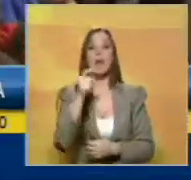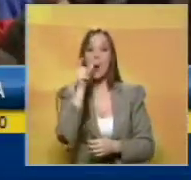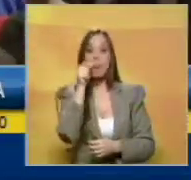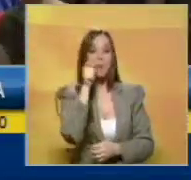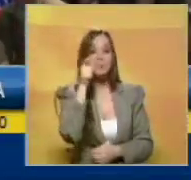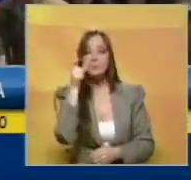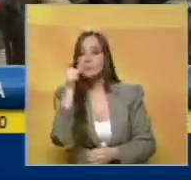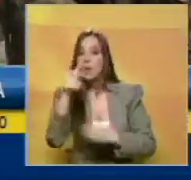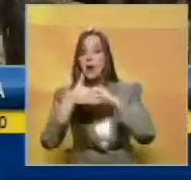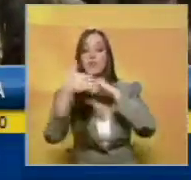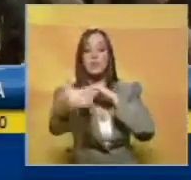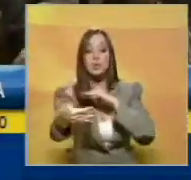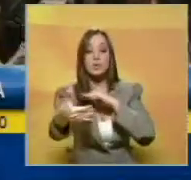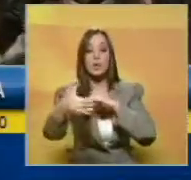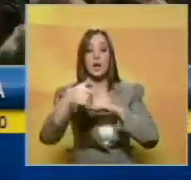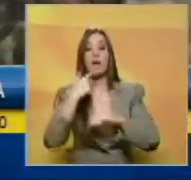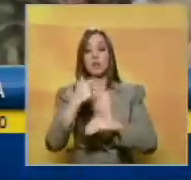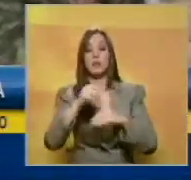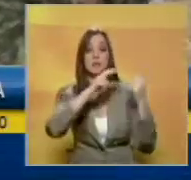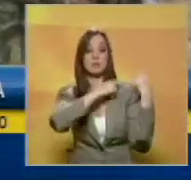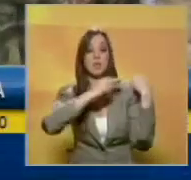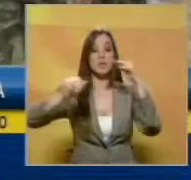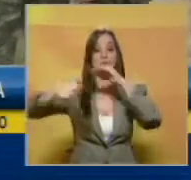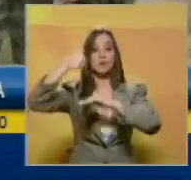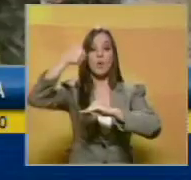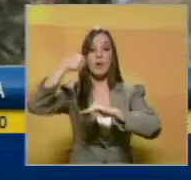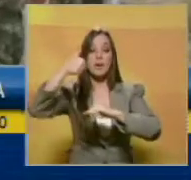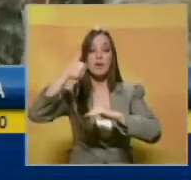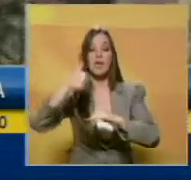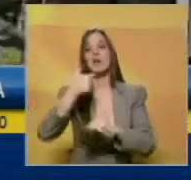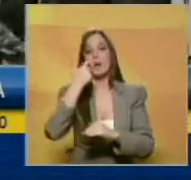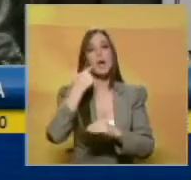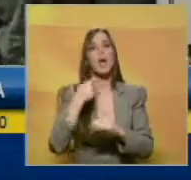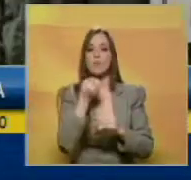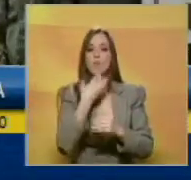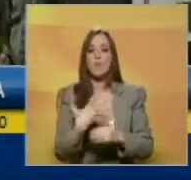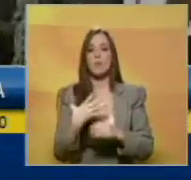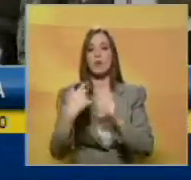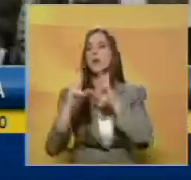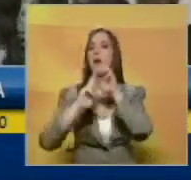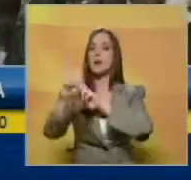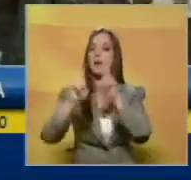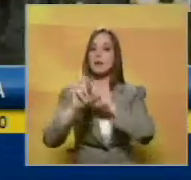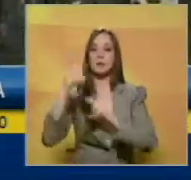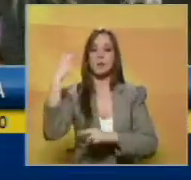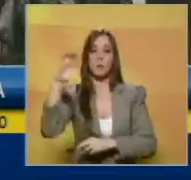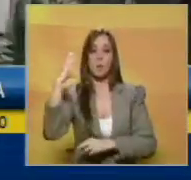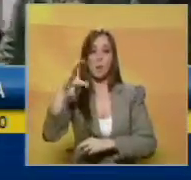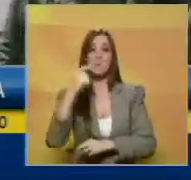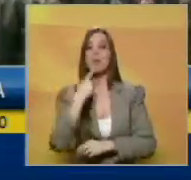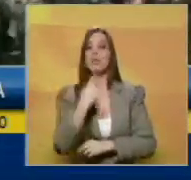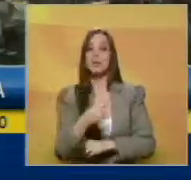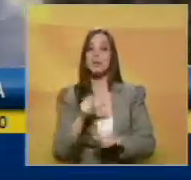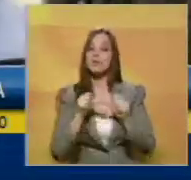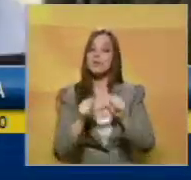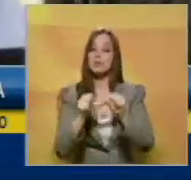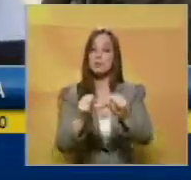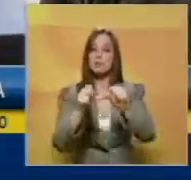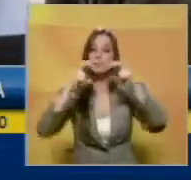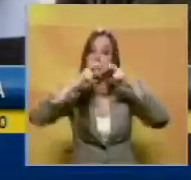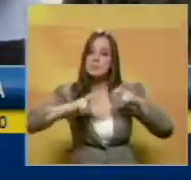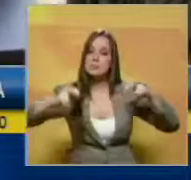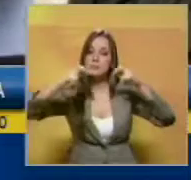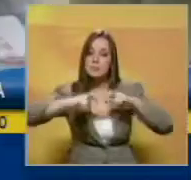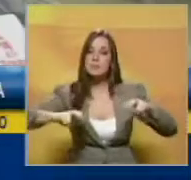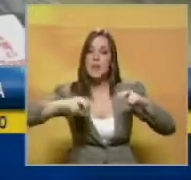la operación Soberanía y destacó que existen excelentes relaciones con las autoridades colombianas. Además, confirmó que continúan las investigaciones